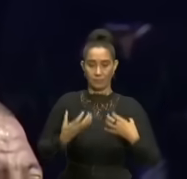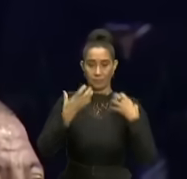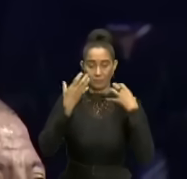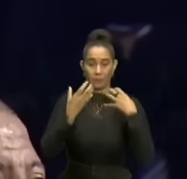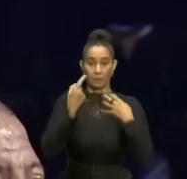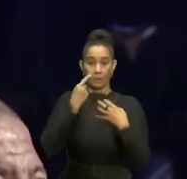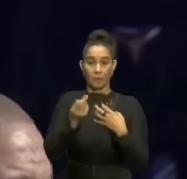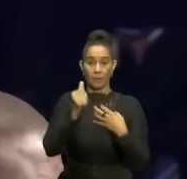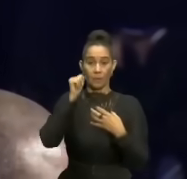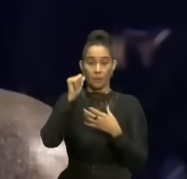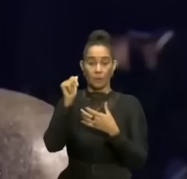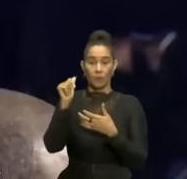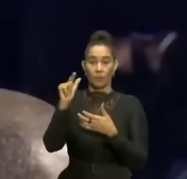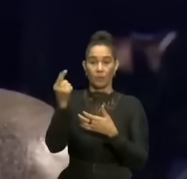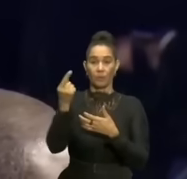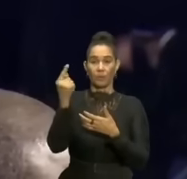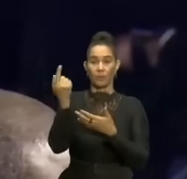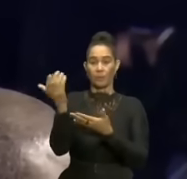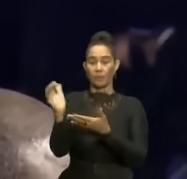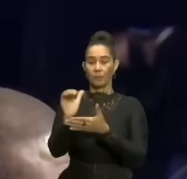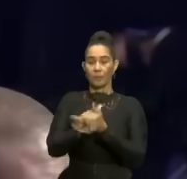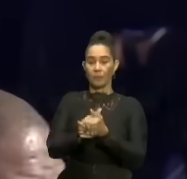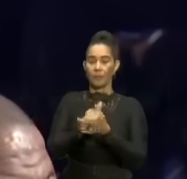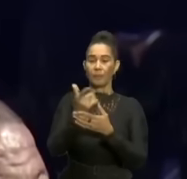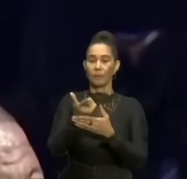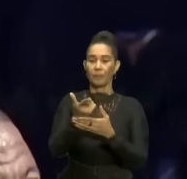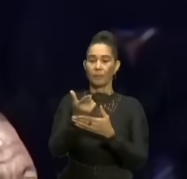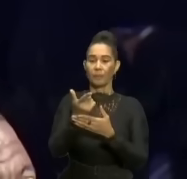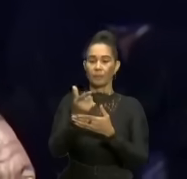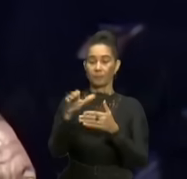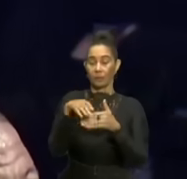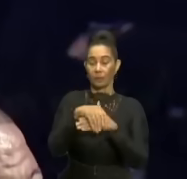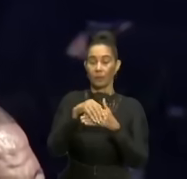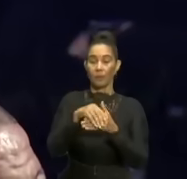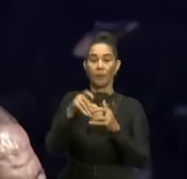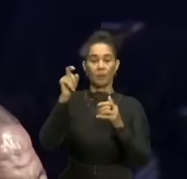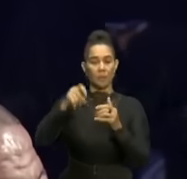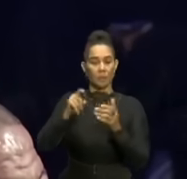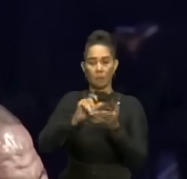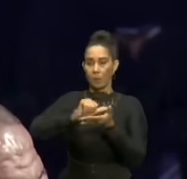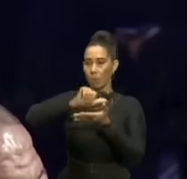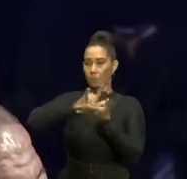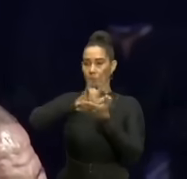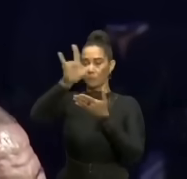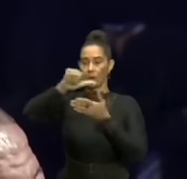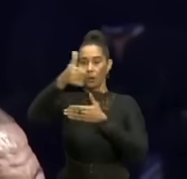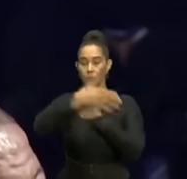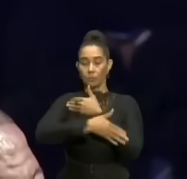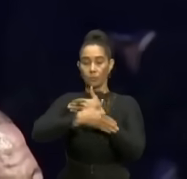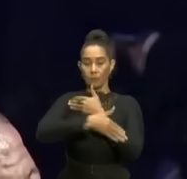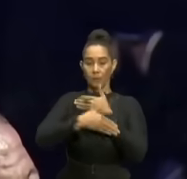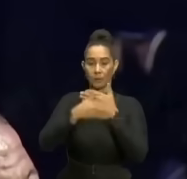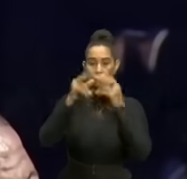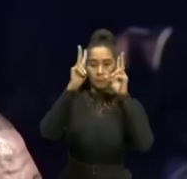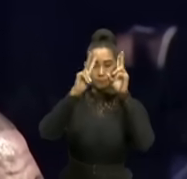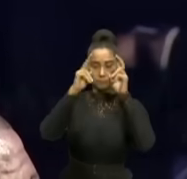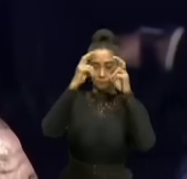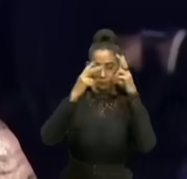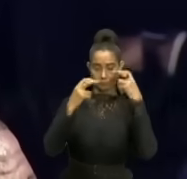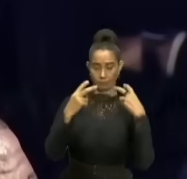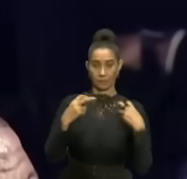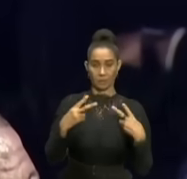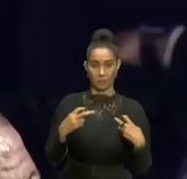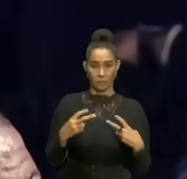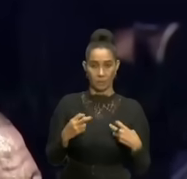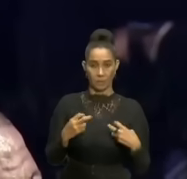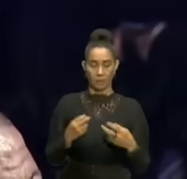primera dama anunció o informó, mejor dicho, que si hay necesidad de sacarlos del país para darles el tratamiento adecuado, se